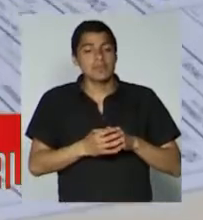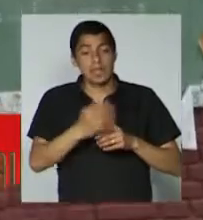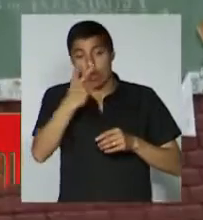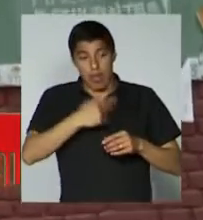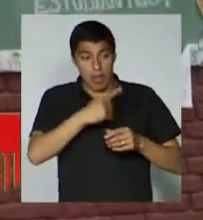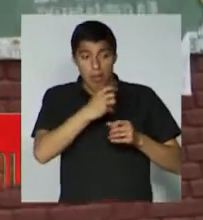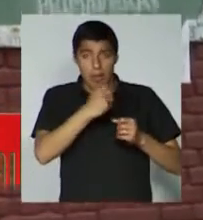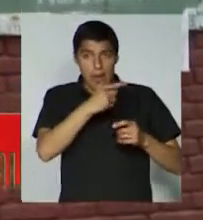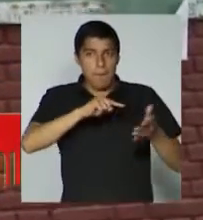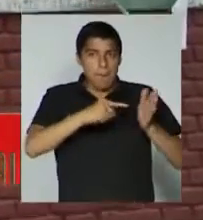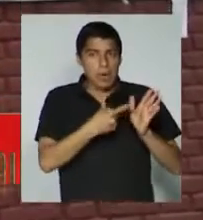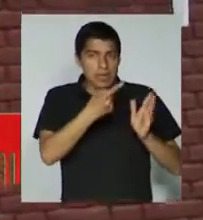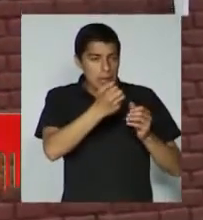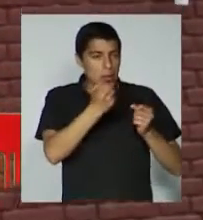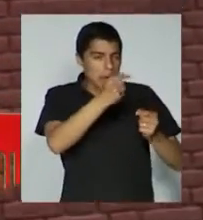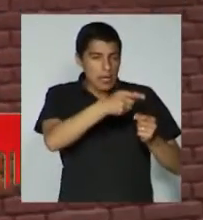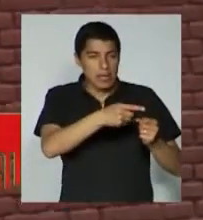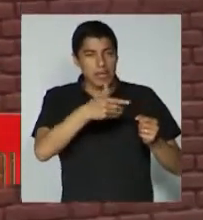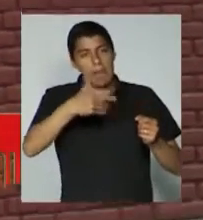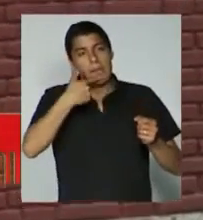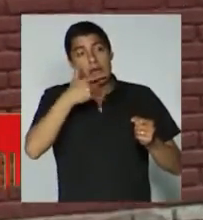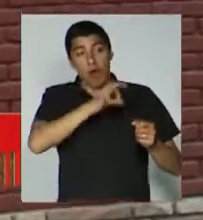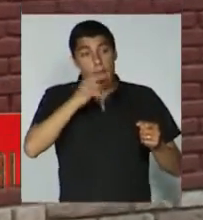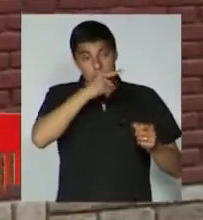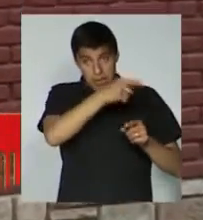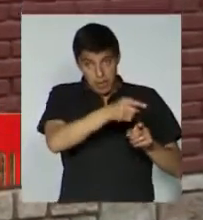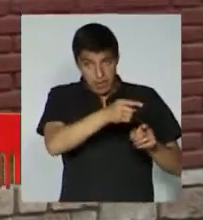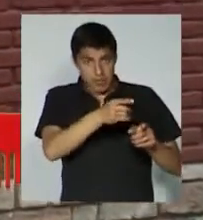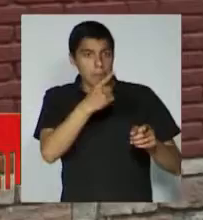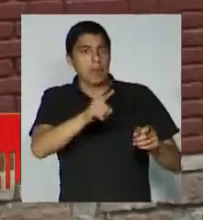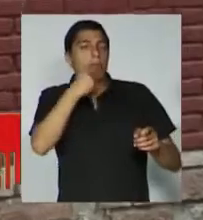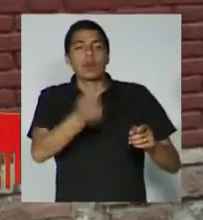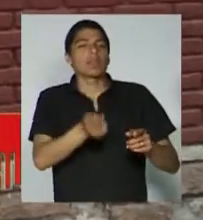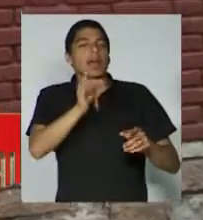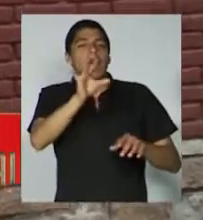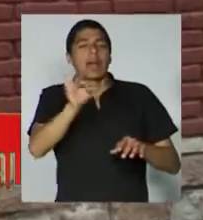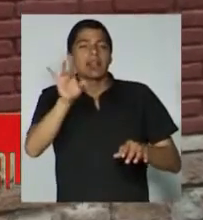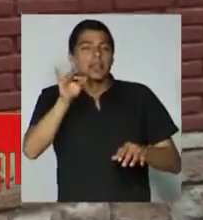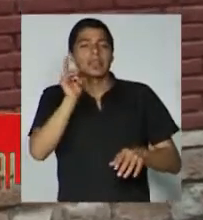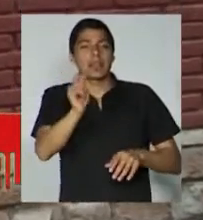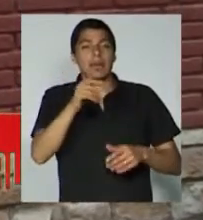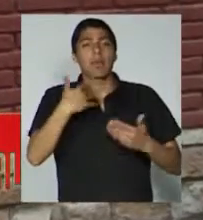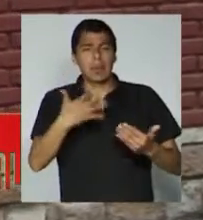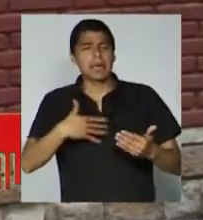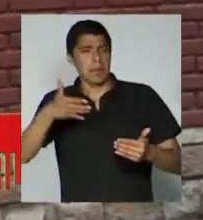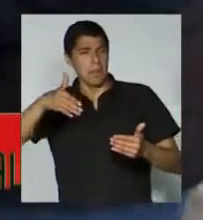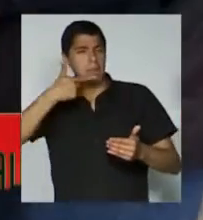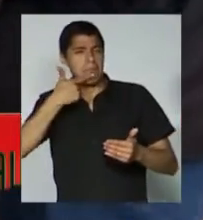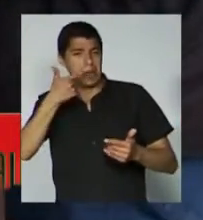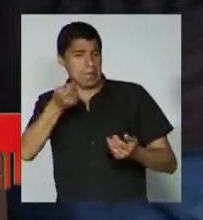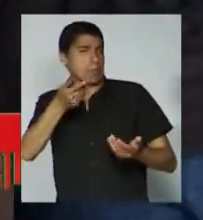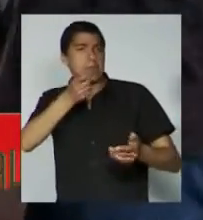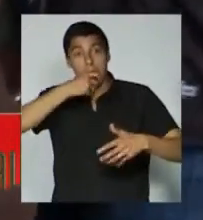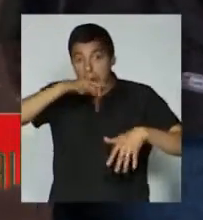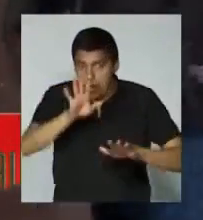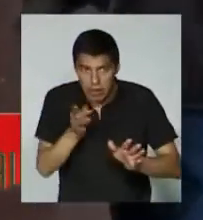de Buenos Aires, pero desparramada. En esos casos en particular, ¿de quién son los votos? O sea, ¿puede Massa salir a decir, por